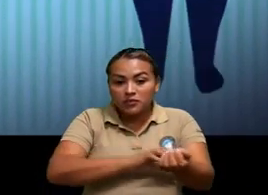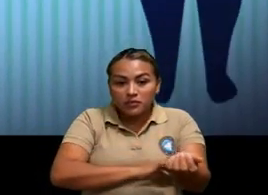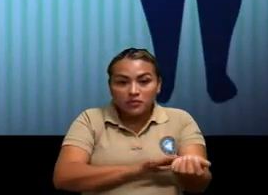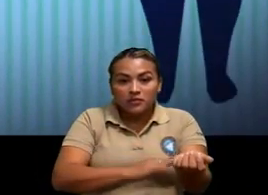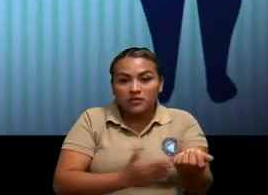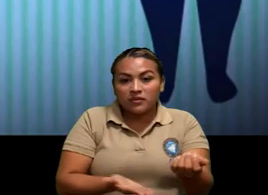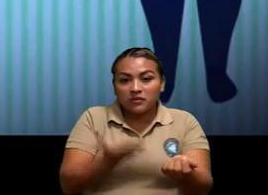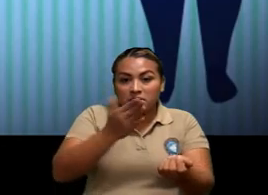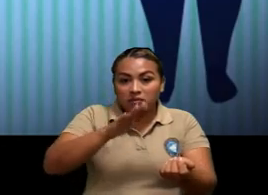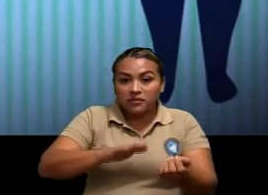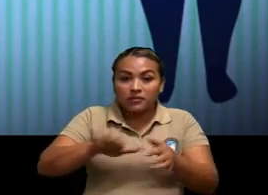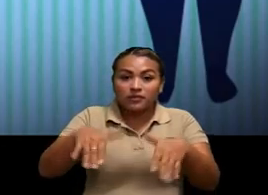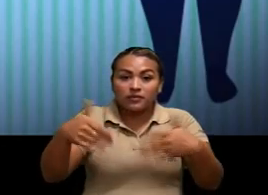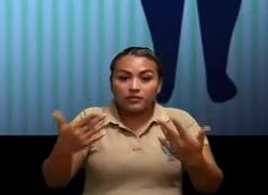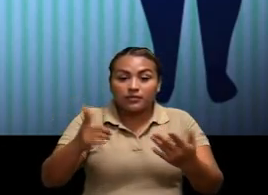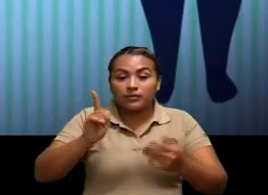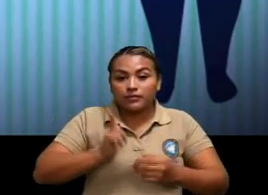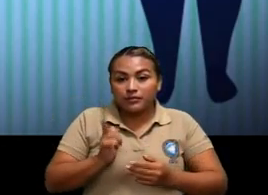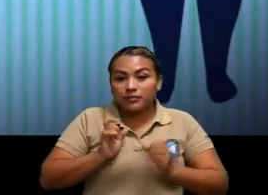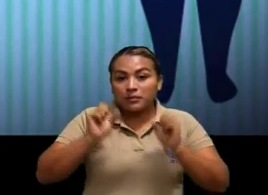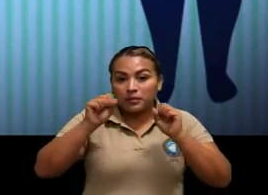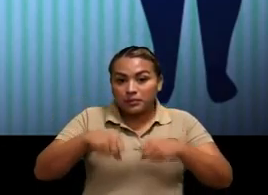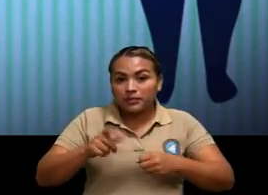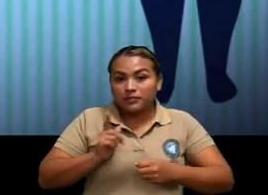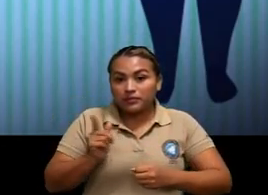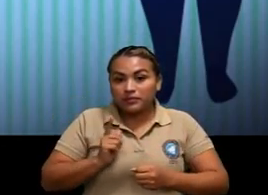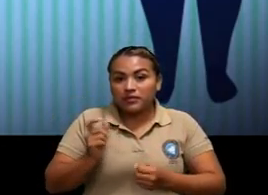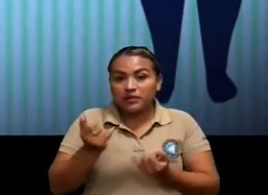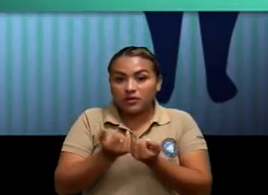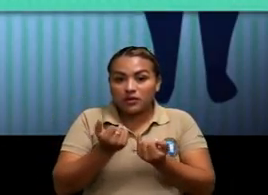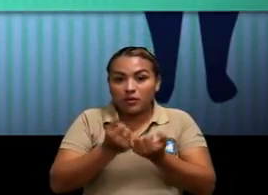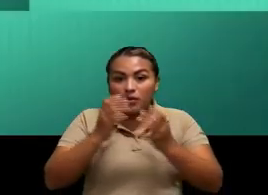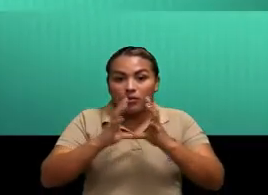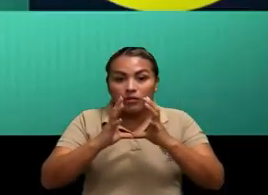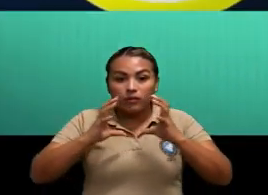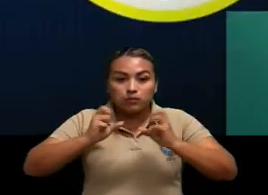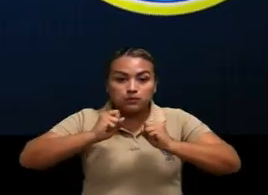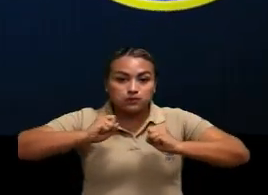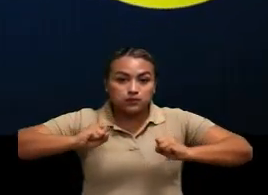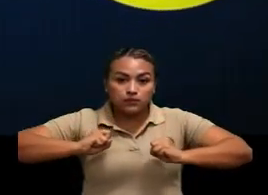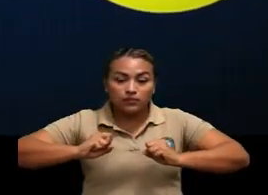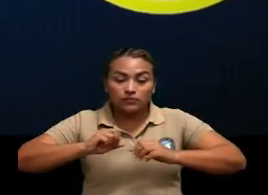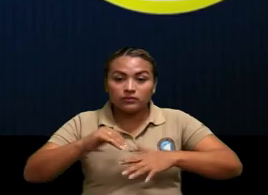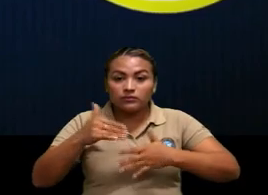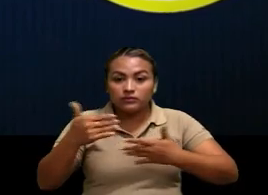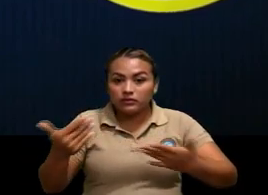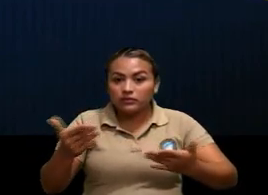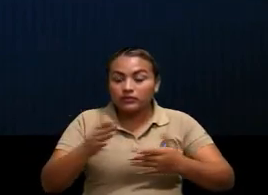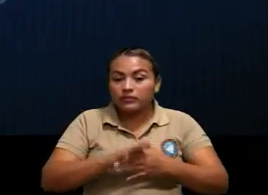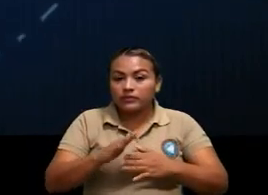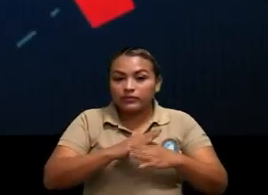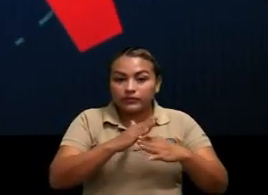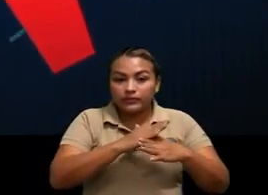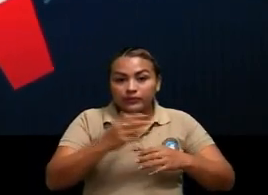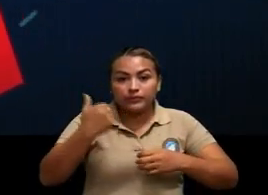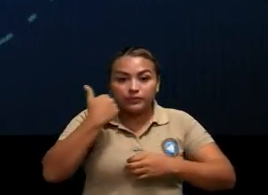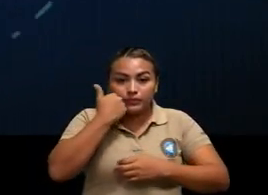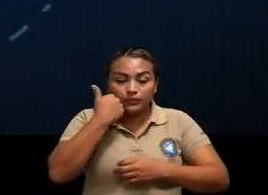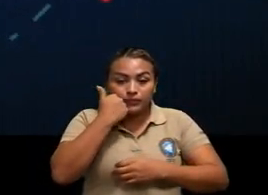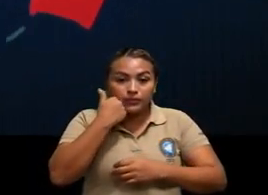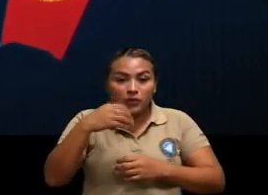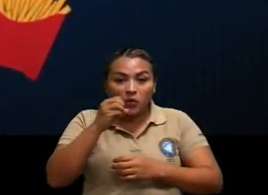tienen obesidad. Entonces tenemos que ver si es sano, o sea, sano sin ninguna otra enfermedad crónica o